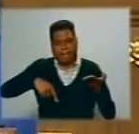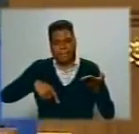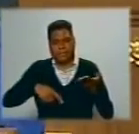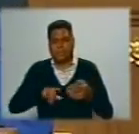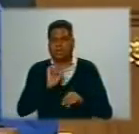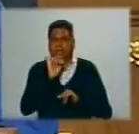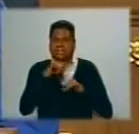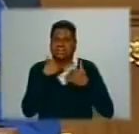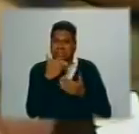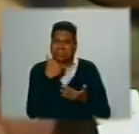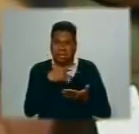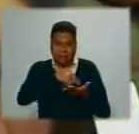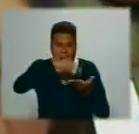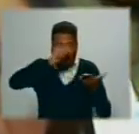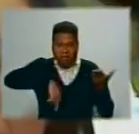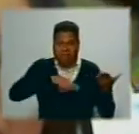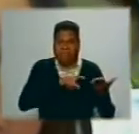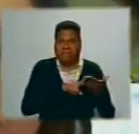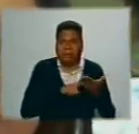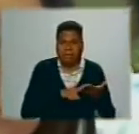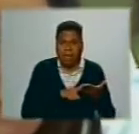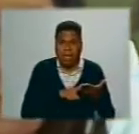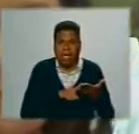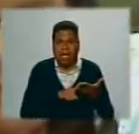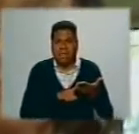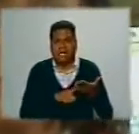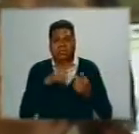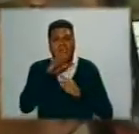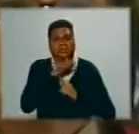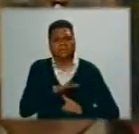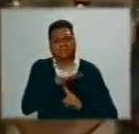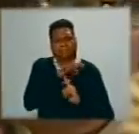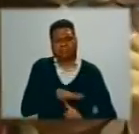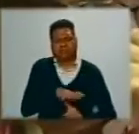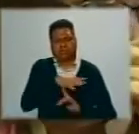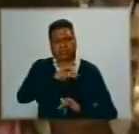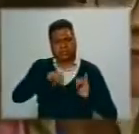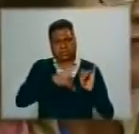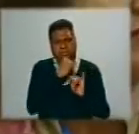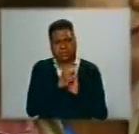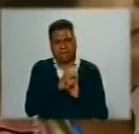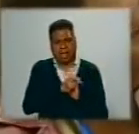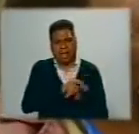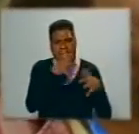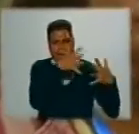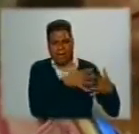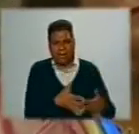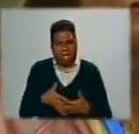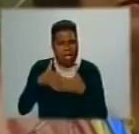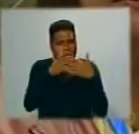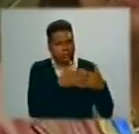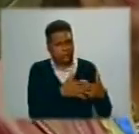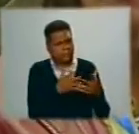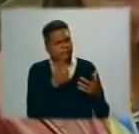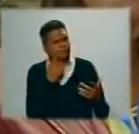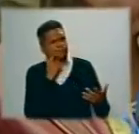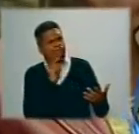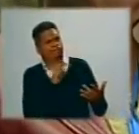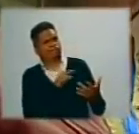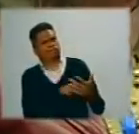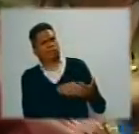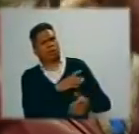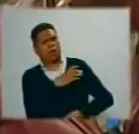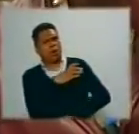firmarse y por presiones internacionales, imperiales, los señores que dirigen a